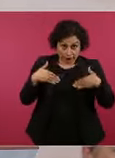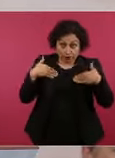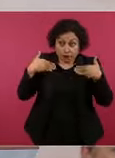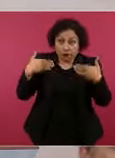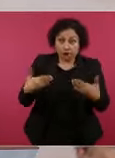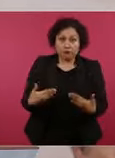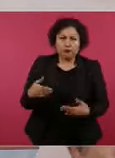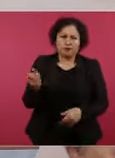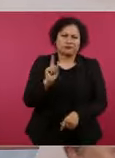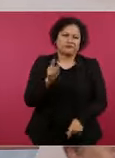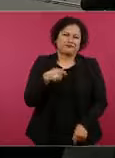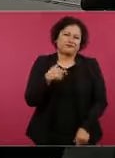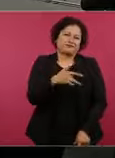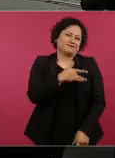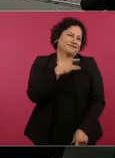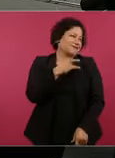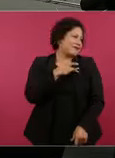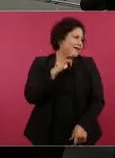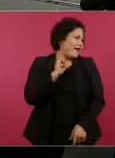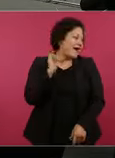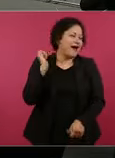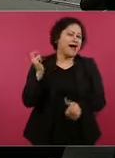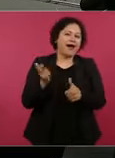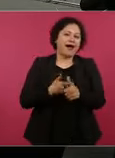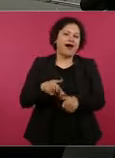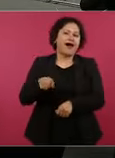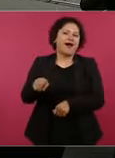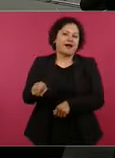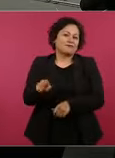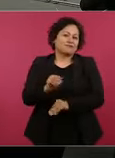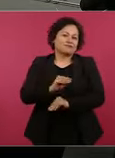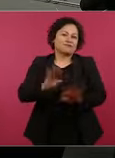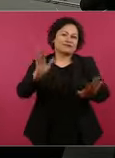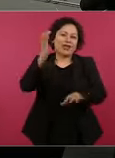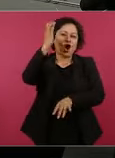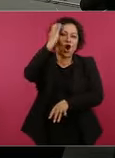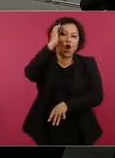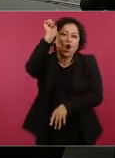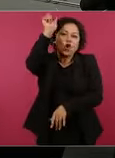porque son capaces de muchas cosas. Afortunadamente,